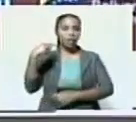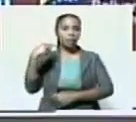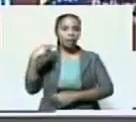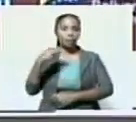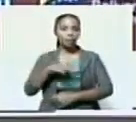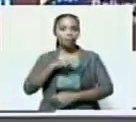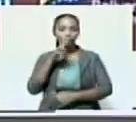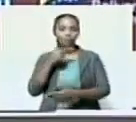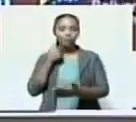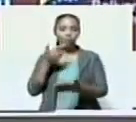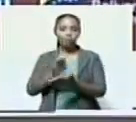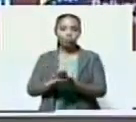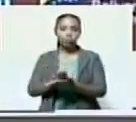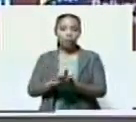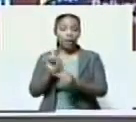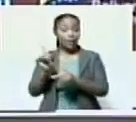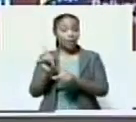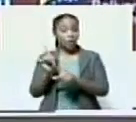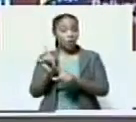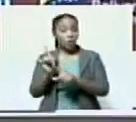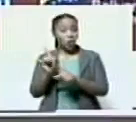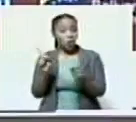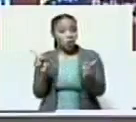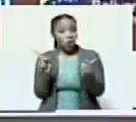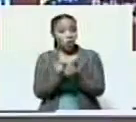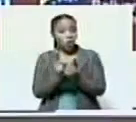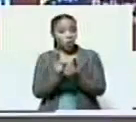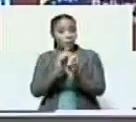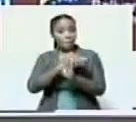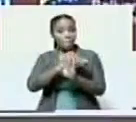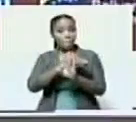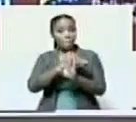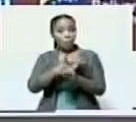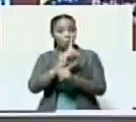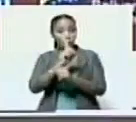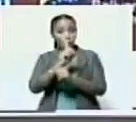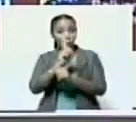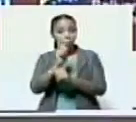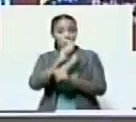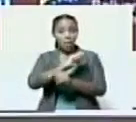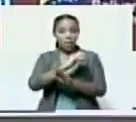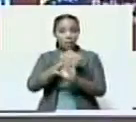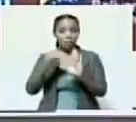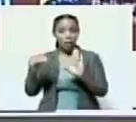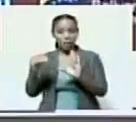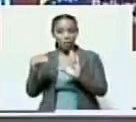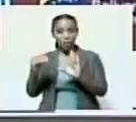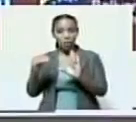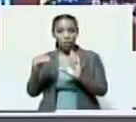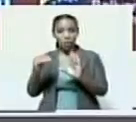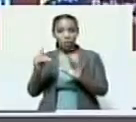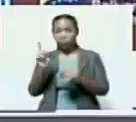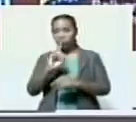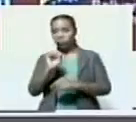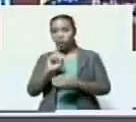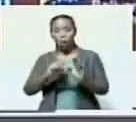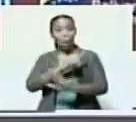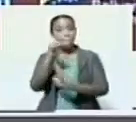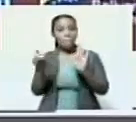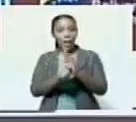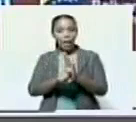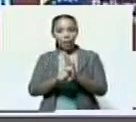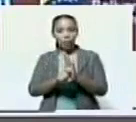Eso en apenas mes y medio, ni siquiera en mes y medio.